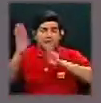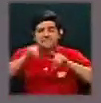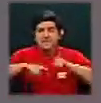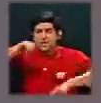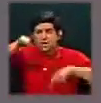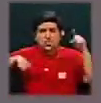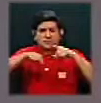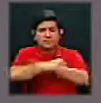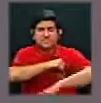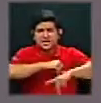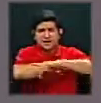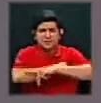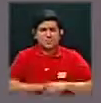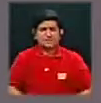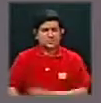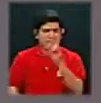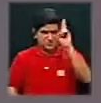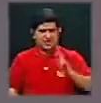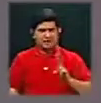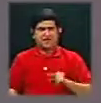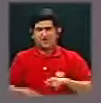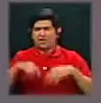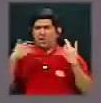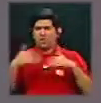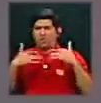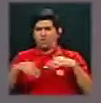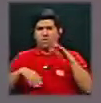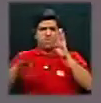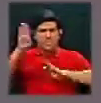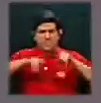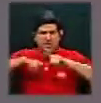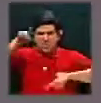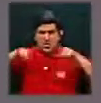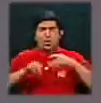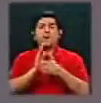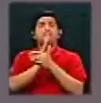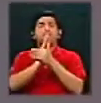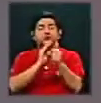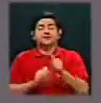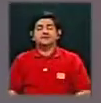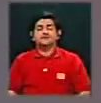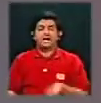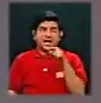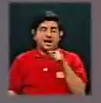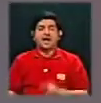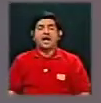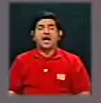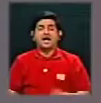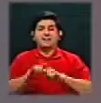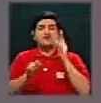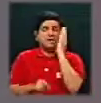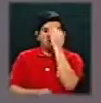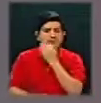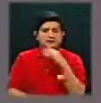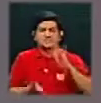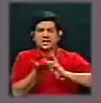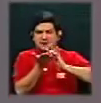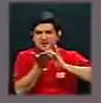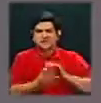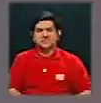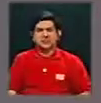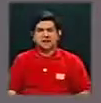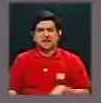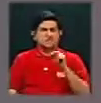Costa Rica es un país tan biodiverso, la biodiversidad es un potencial de desarrollo de cosméticos y medicamentos, entre otras cosas. ¿Por qué en vez